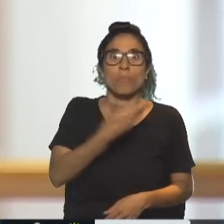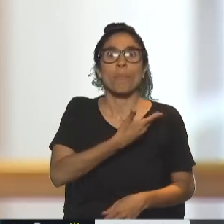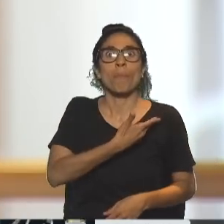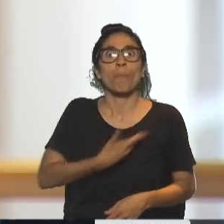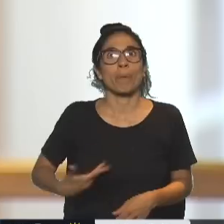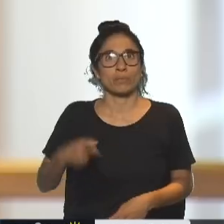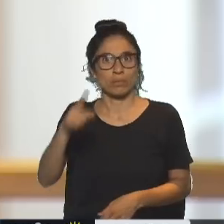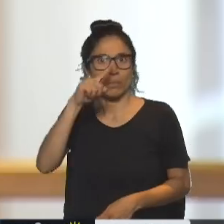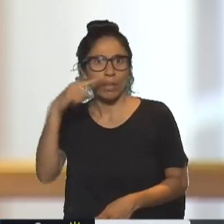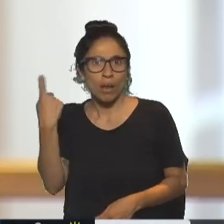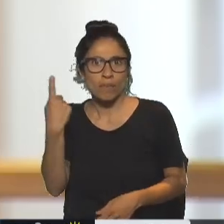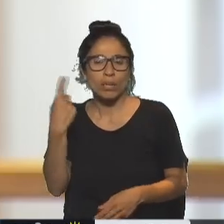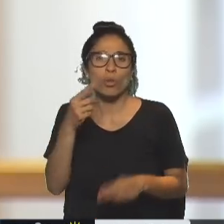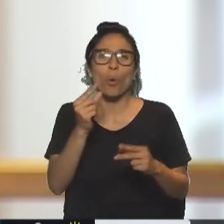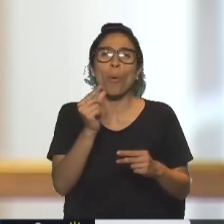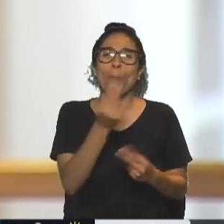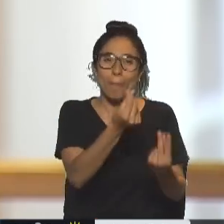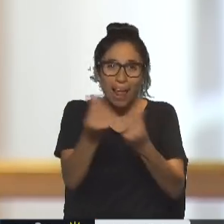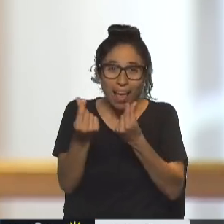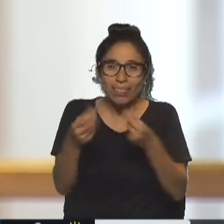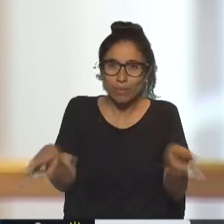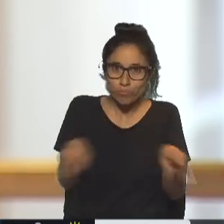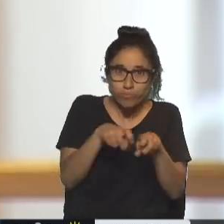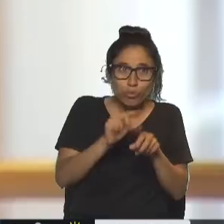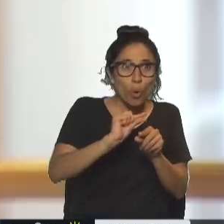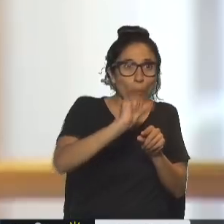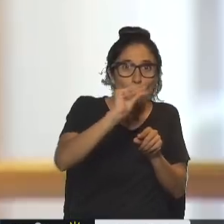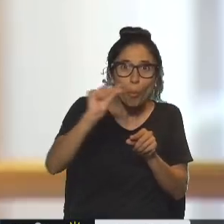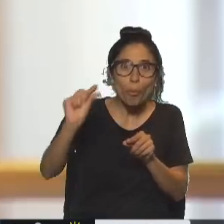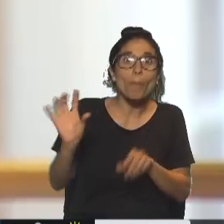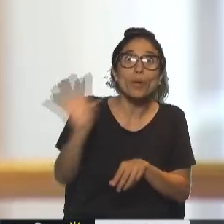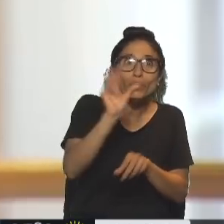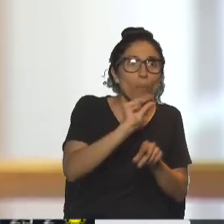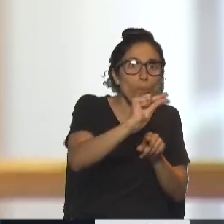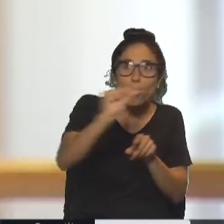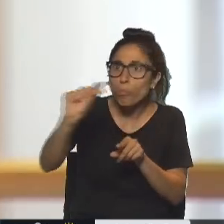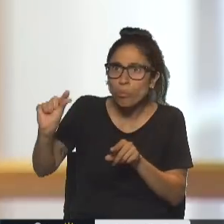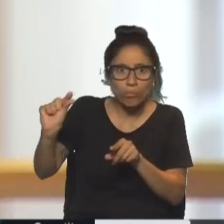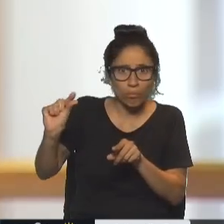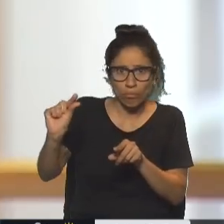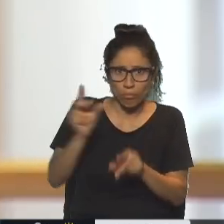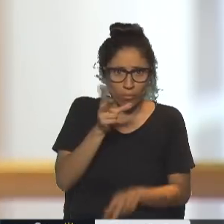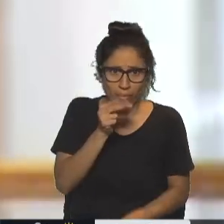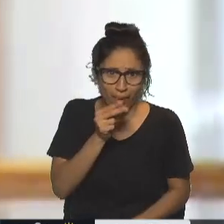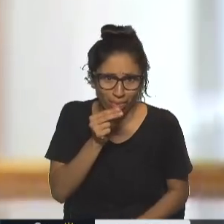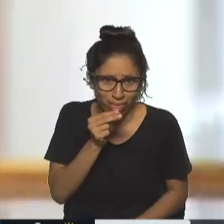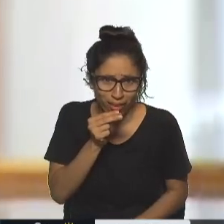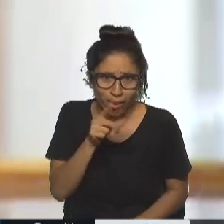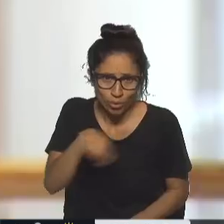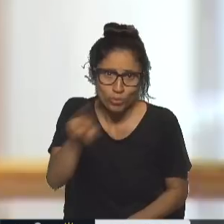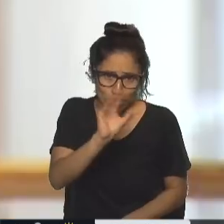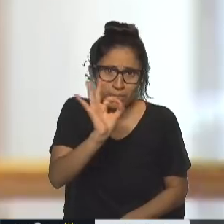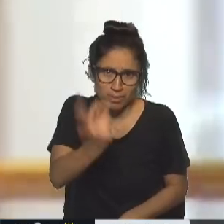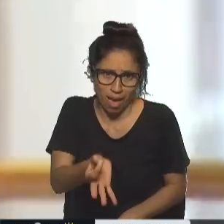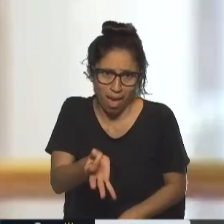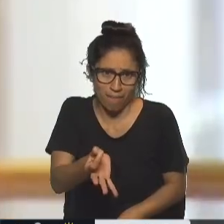peso. ¿Saben por qué? Sí lo saben. Porque se lo dio todo al gobierno de la provincia de Buenos Aires, que es de su mismo color